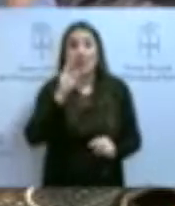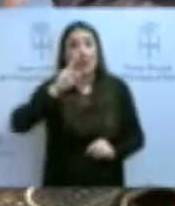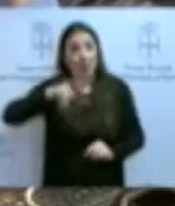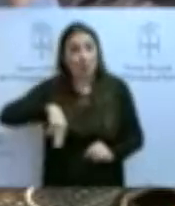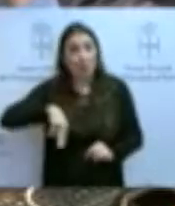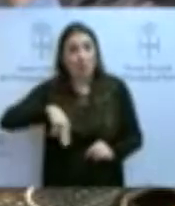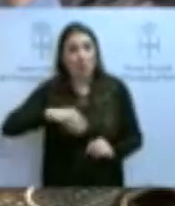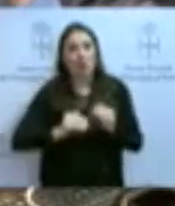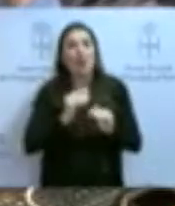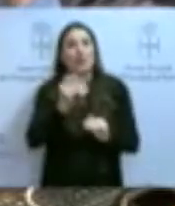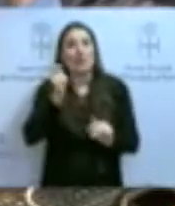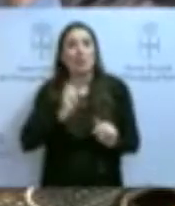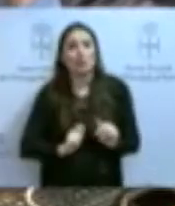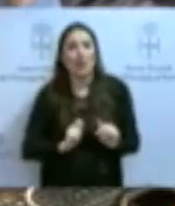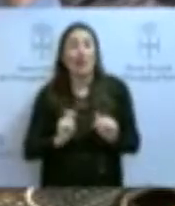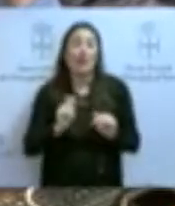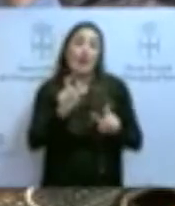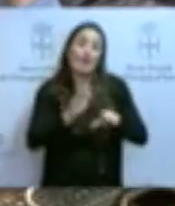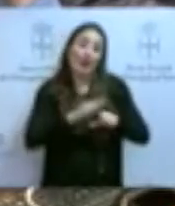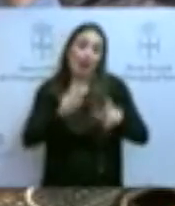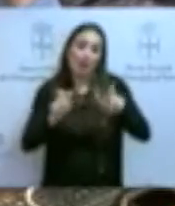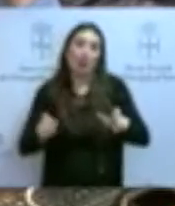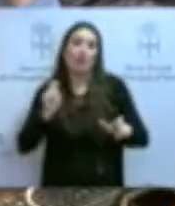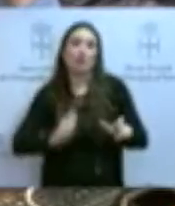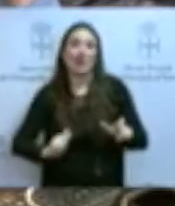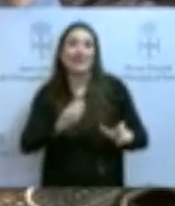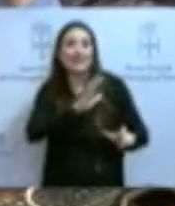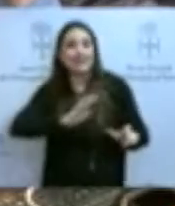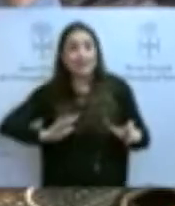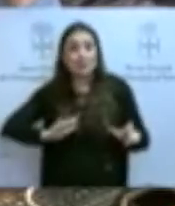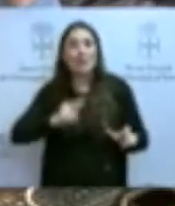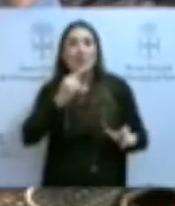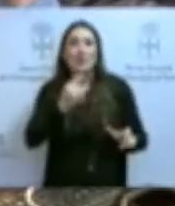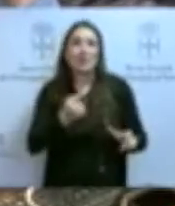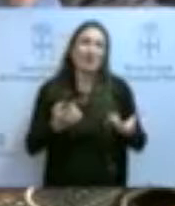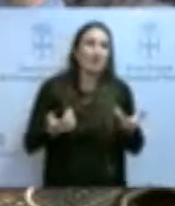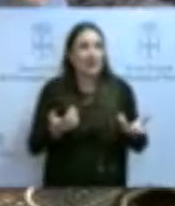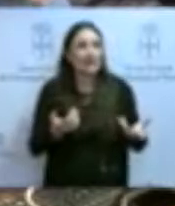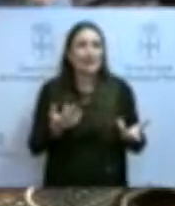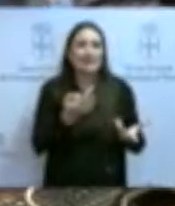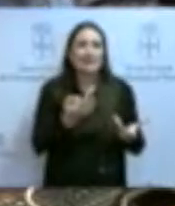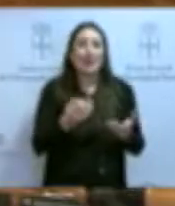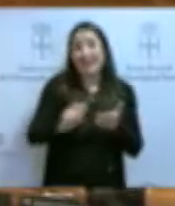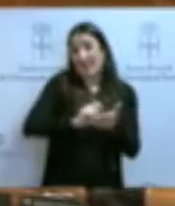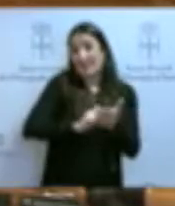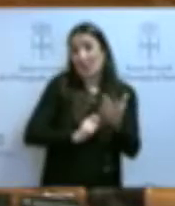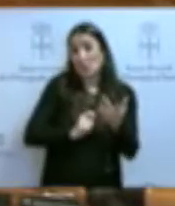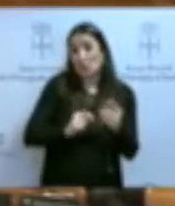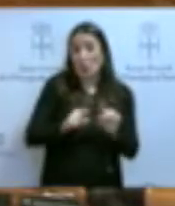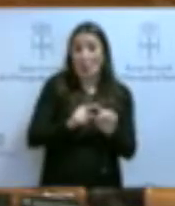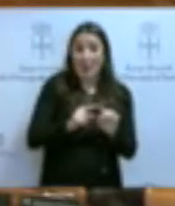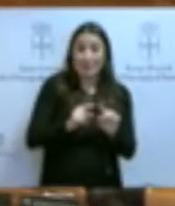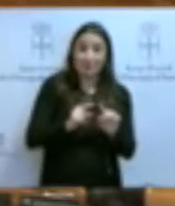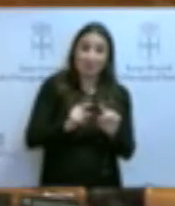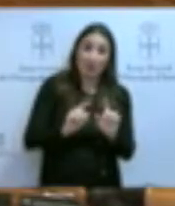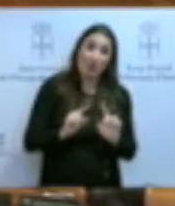de carrera profesional, personal, temporal, interino, pues se planteaba un escenario diferente y que, bueno, que ya no se iba a poder cumplir determinados calendarios que se habían